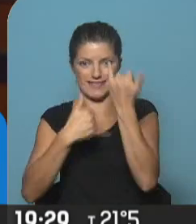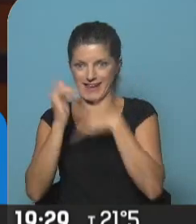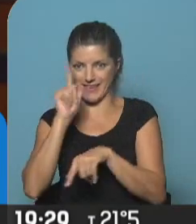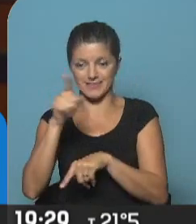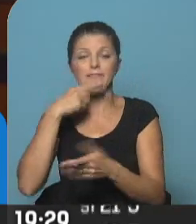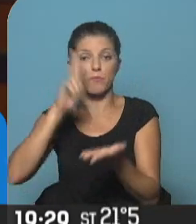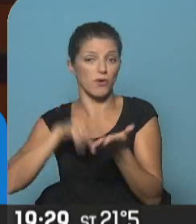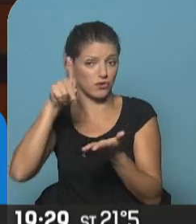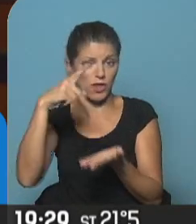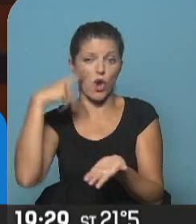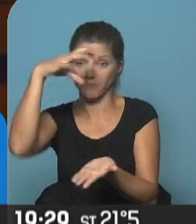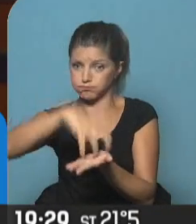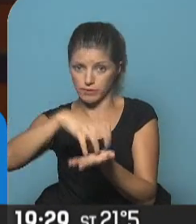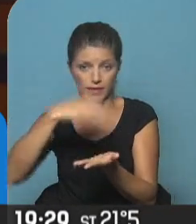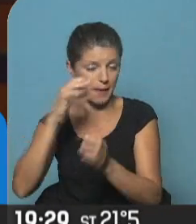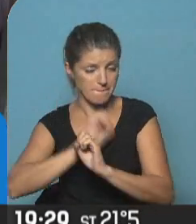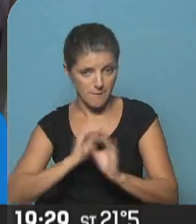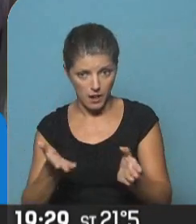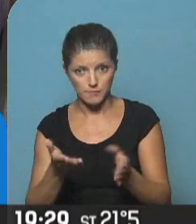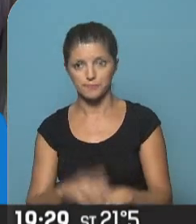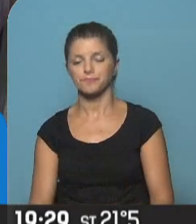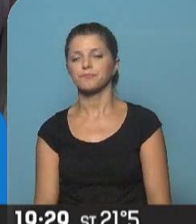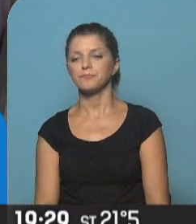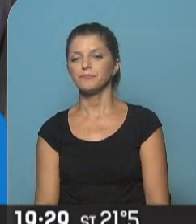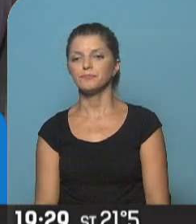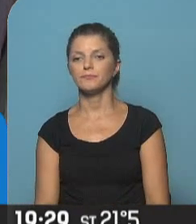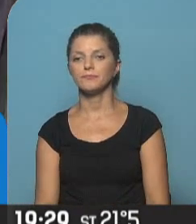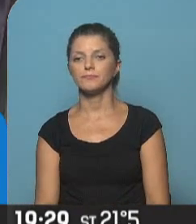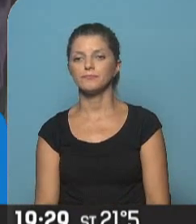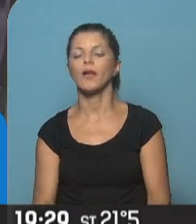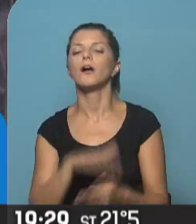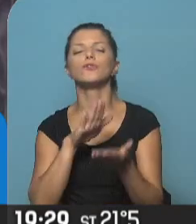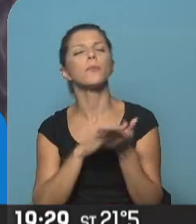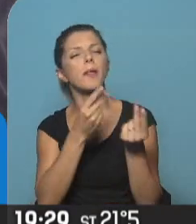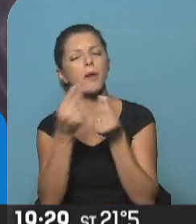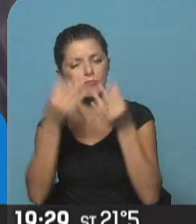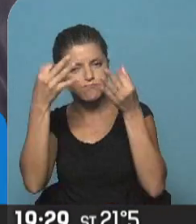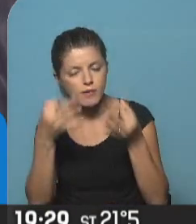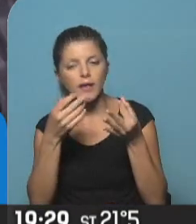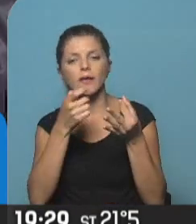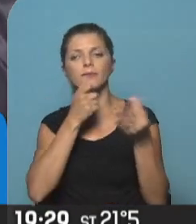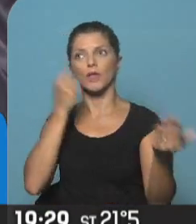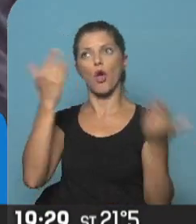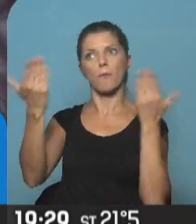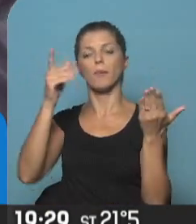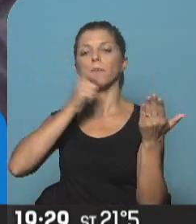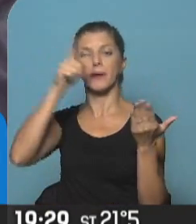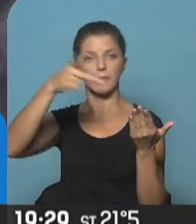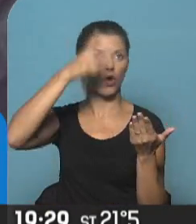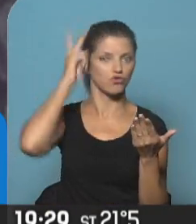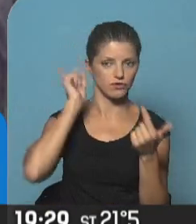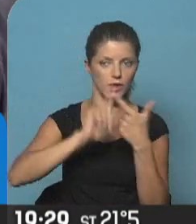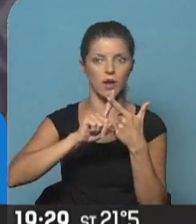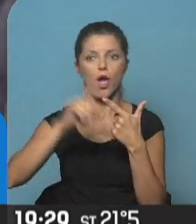impuestos quedan totalmente desproporcionados. A propósito de los niveles de costo razonables y en comparación con países hermanos como Chile, como